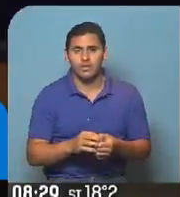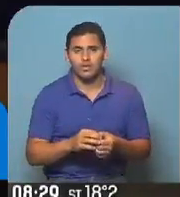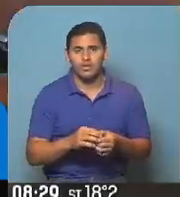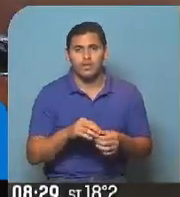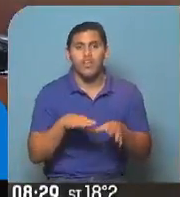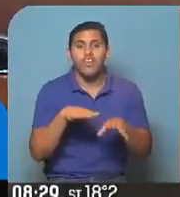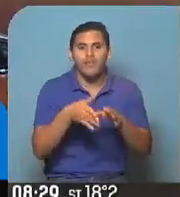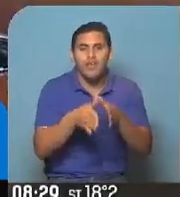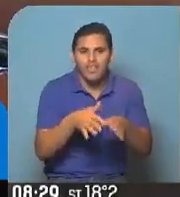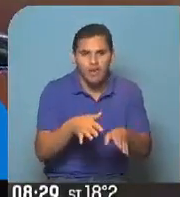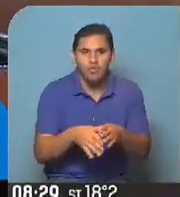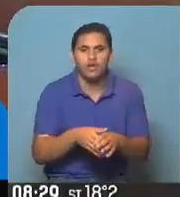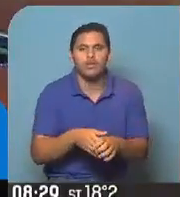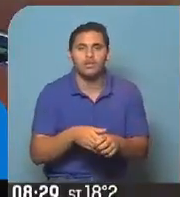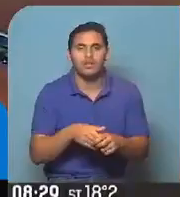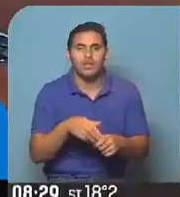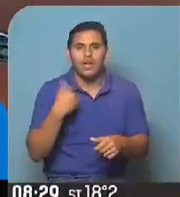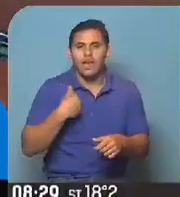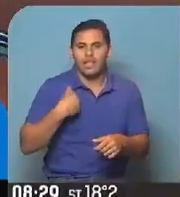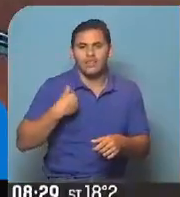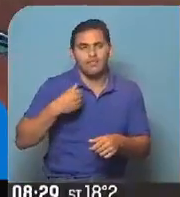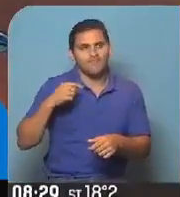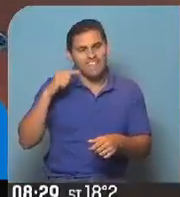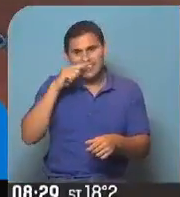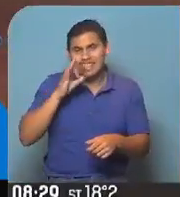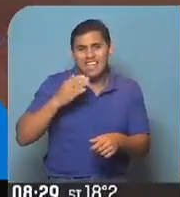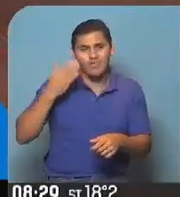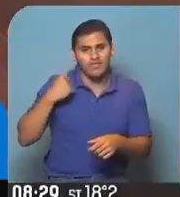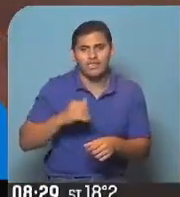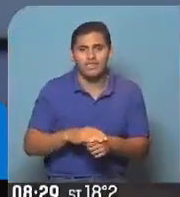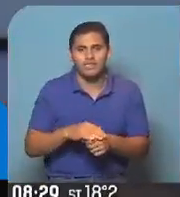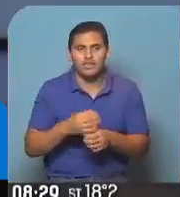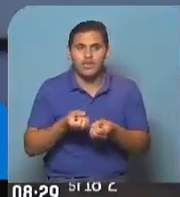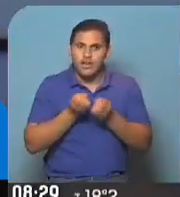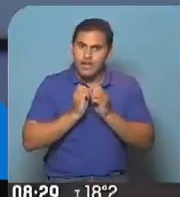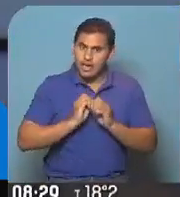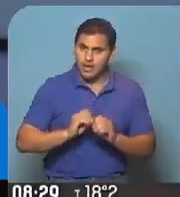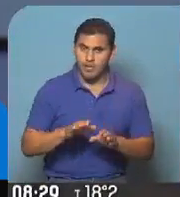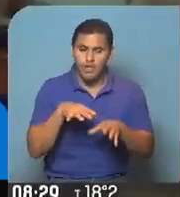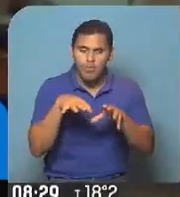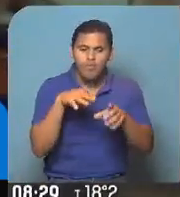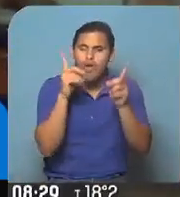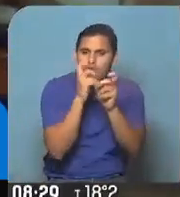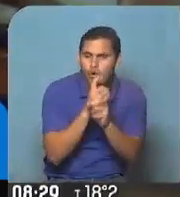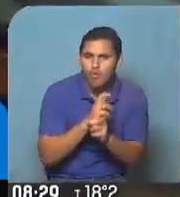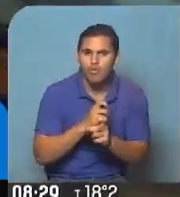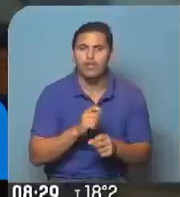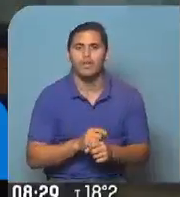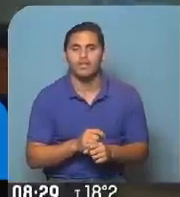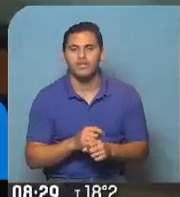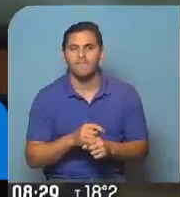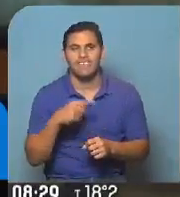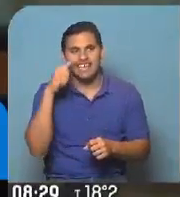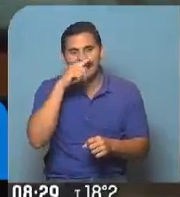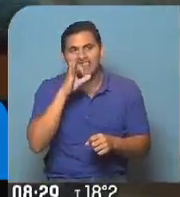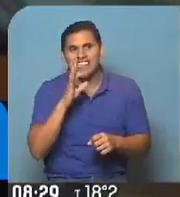arrancó en la argentina que también fue hace 70 años arrancó de los problemas crónicos estos crónicos ya hace 70 años que tenemos